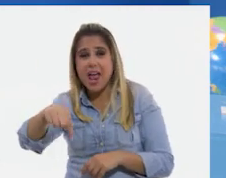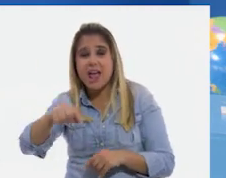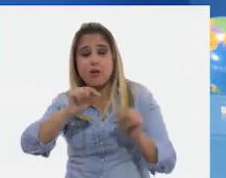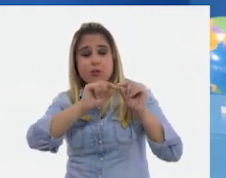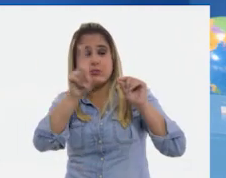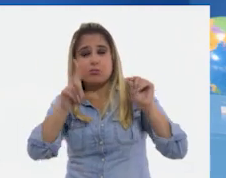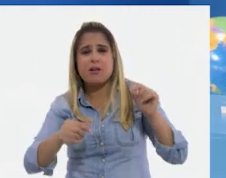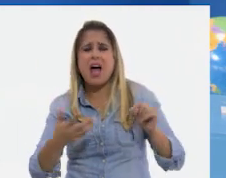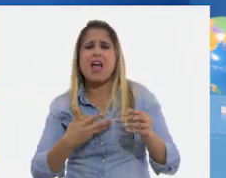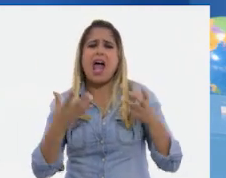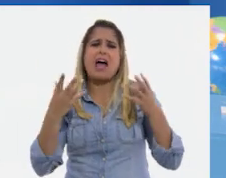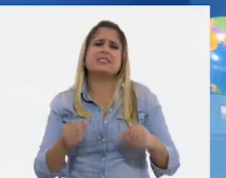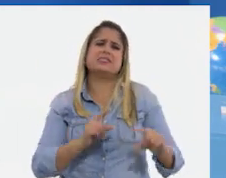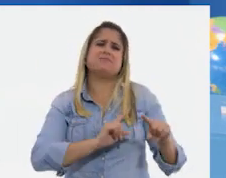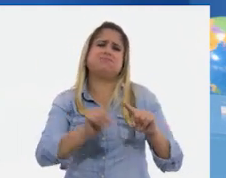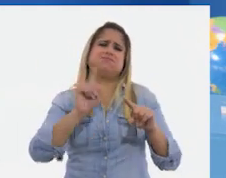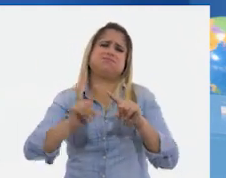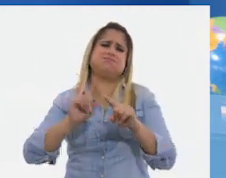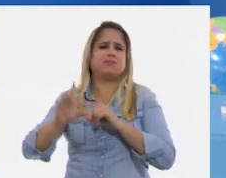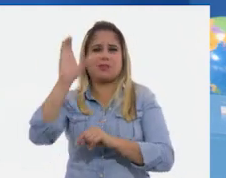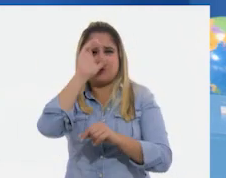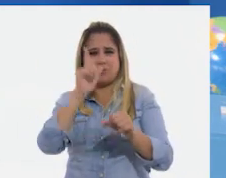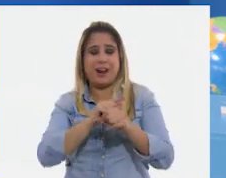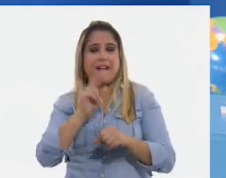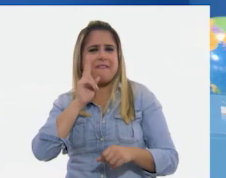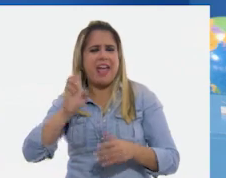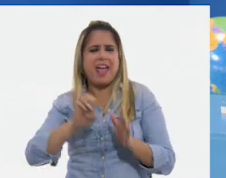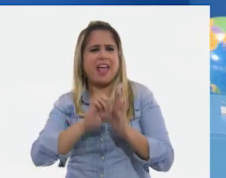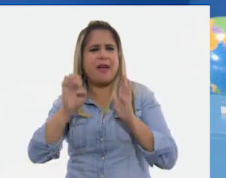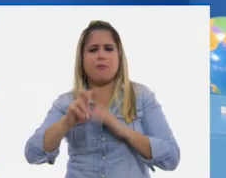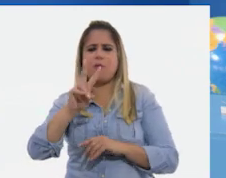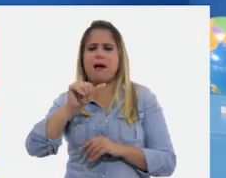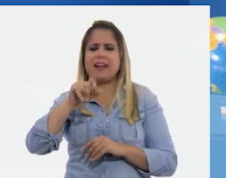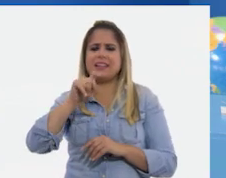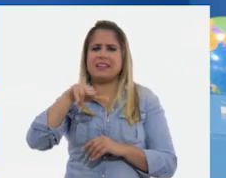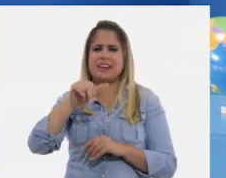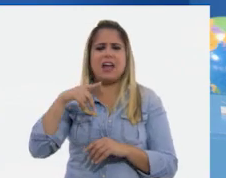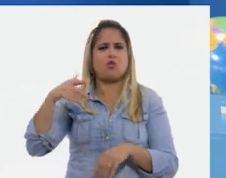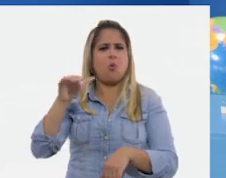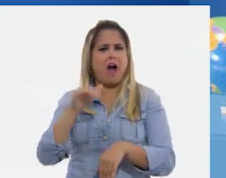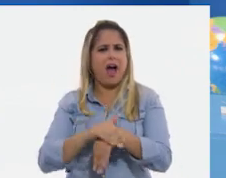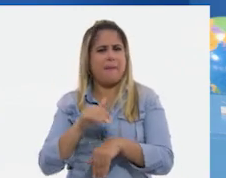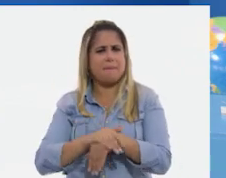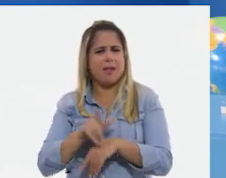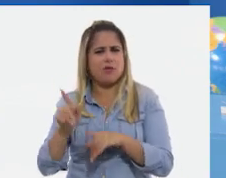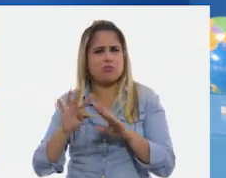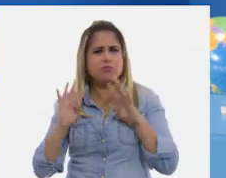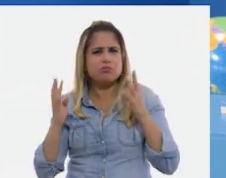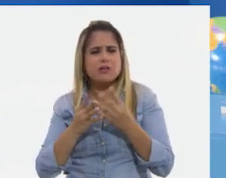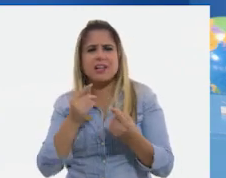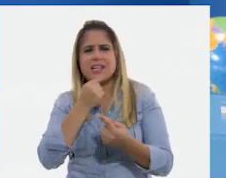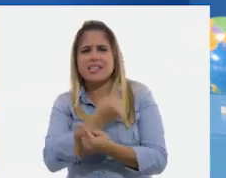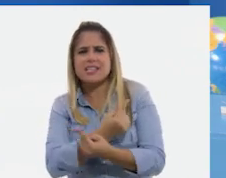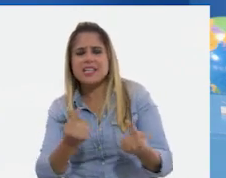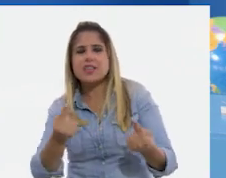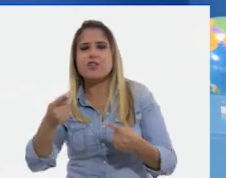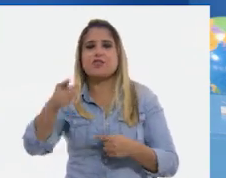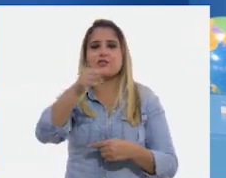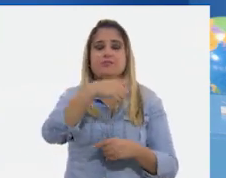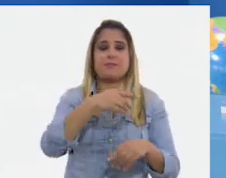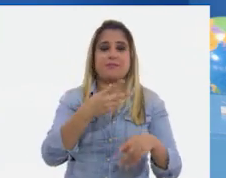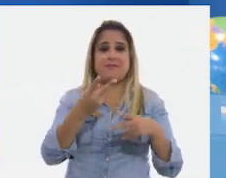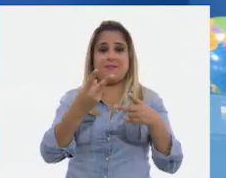país multicultural. Veamos el ejemplo de Valentina y sus amigos para que tú y los niños y niñas que